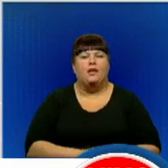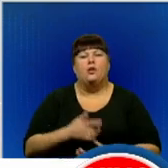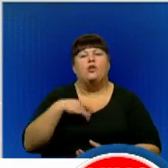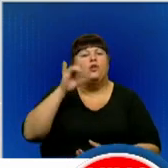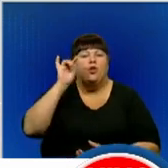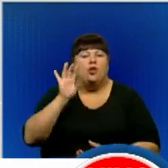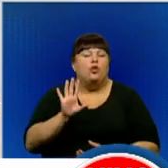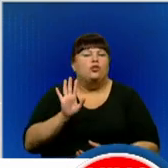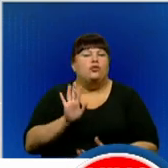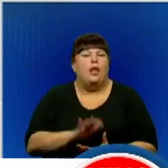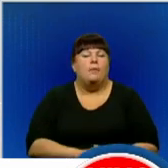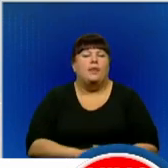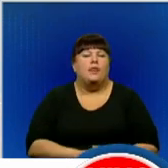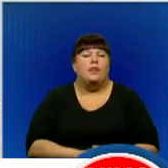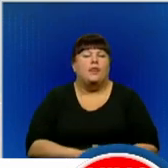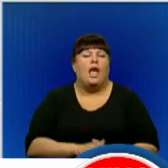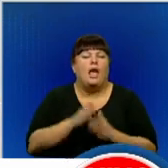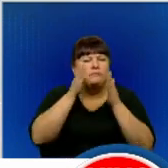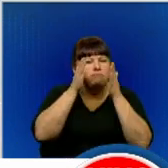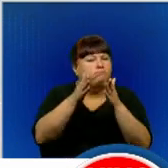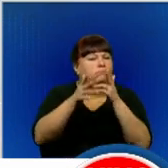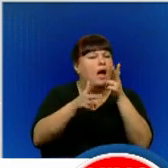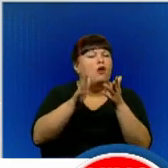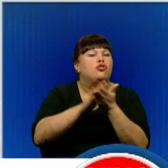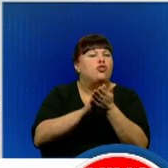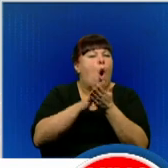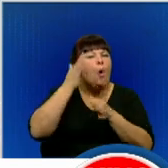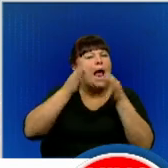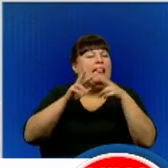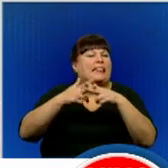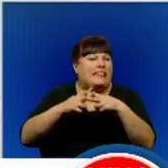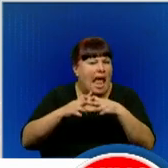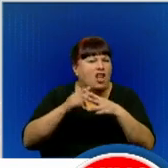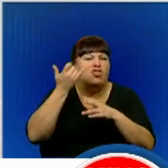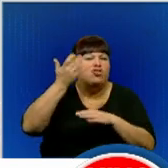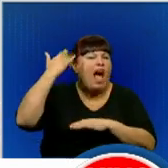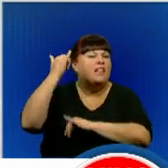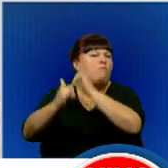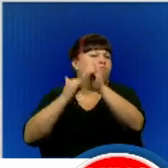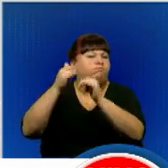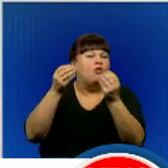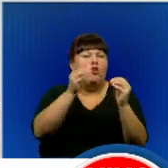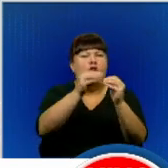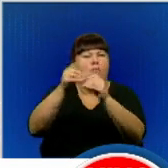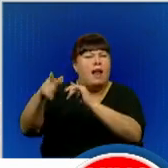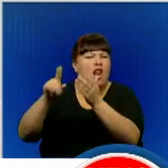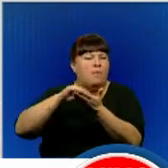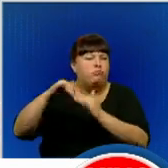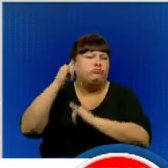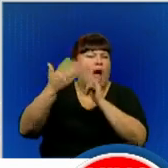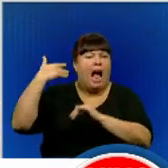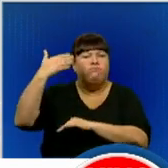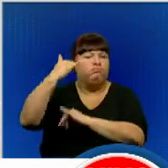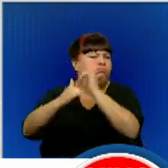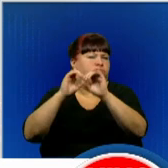a a detenerme en los análisis técnicos que muy bien fueron descritos por varios de los legisladores que nos precedieron